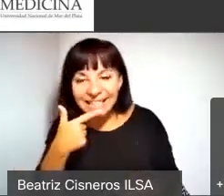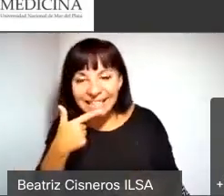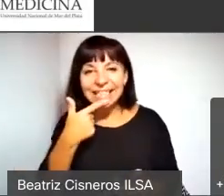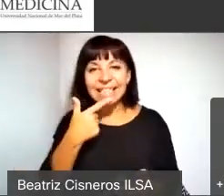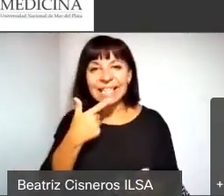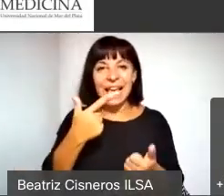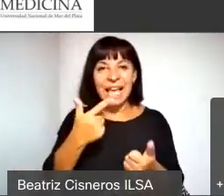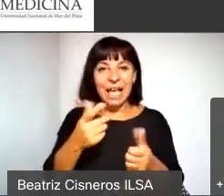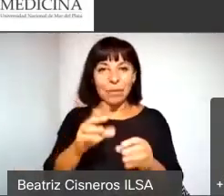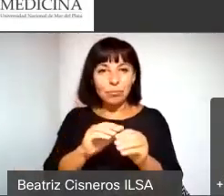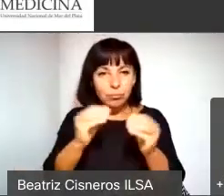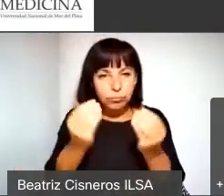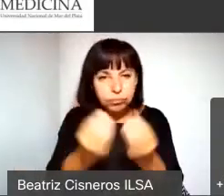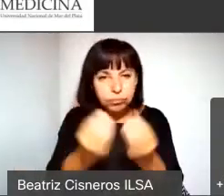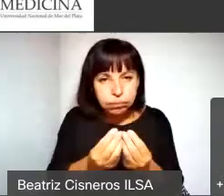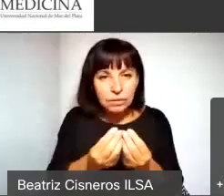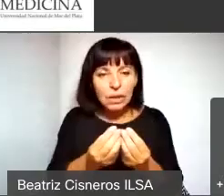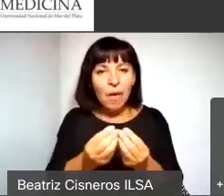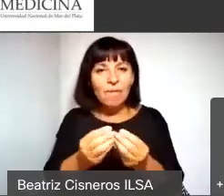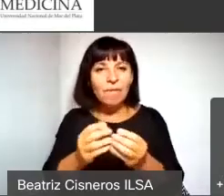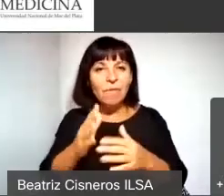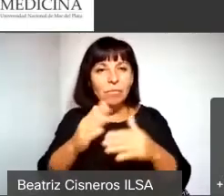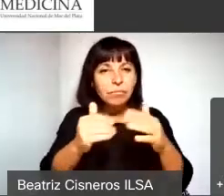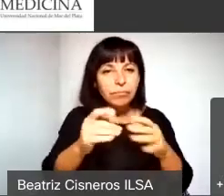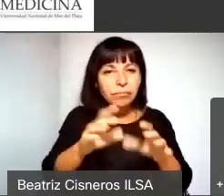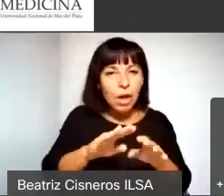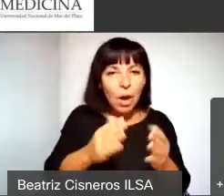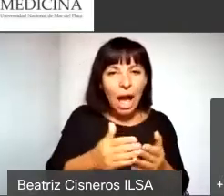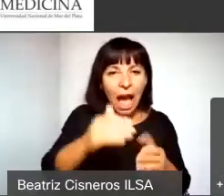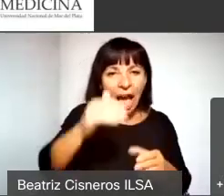que yo mencioné anteriormente, pero en la célula